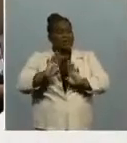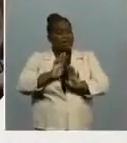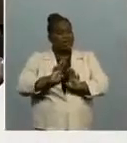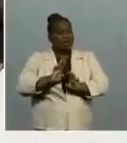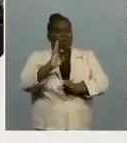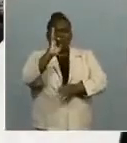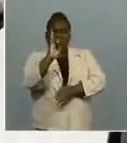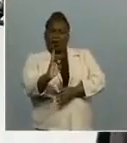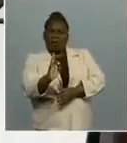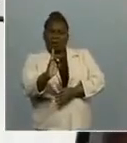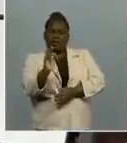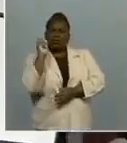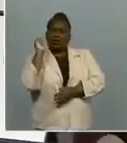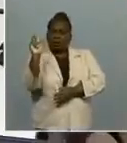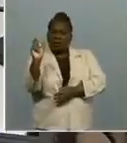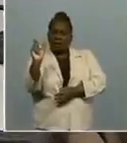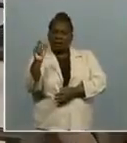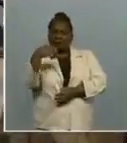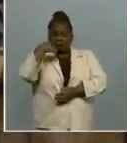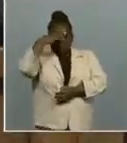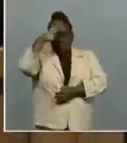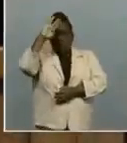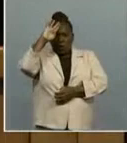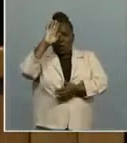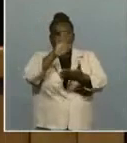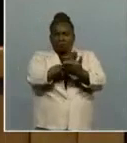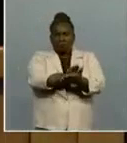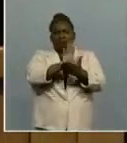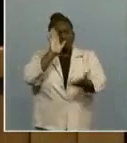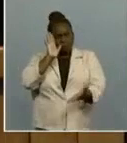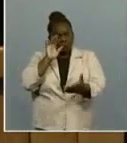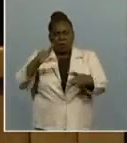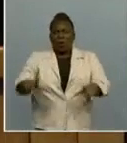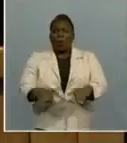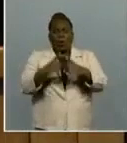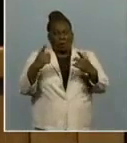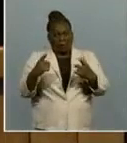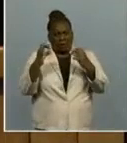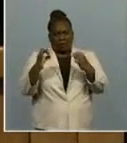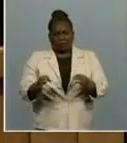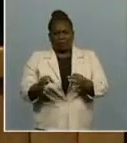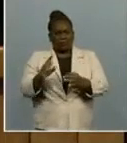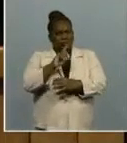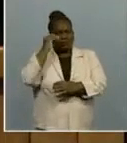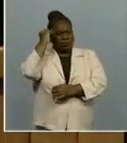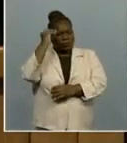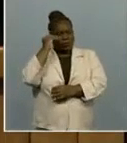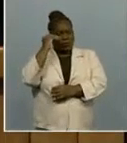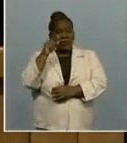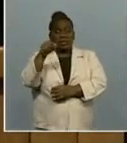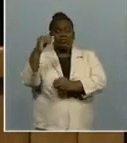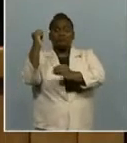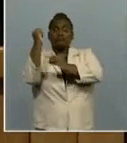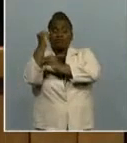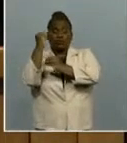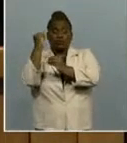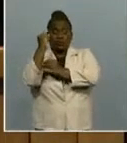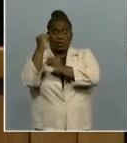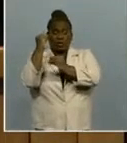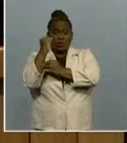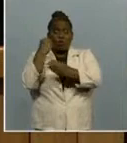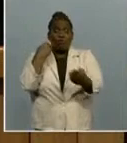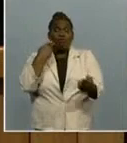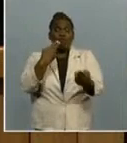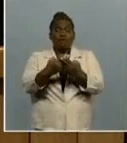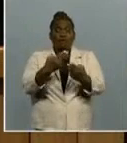y el principio de que la nación entraría a sus compromisos con los acreedores lo cual fortaleció la confianza